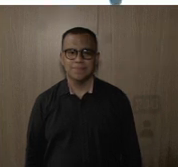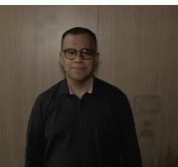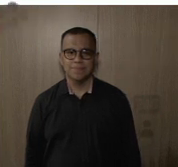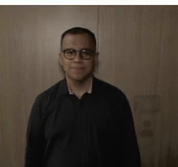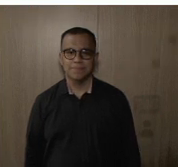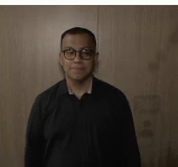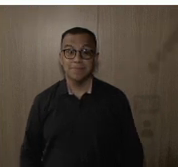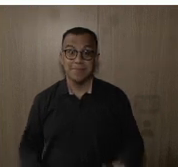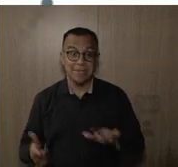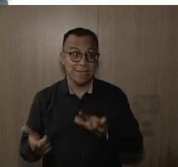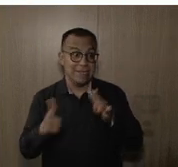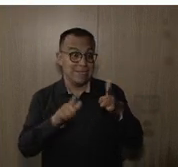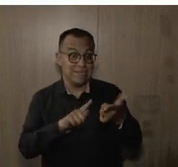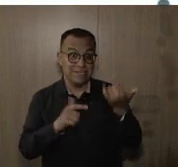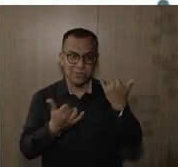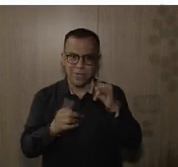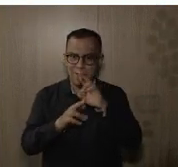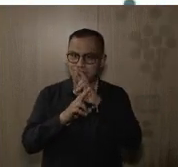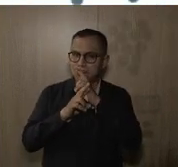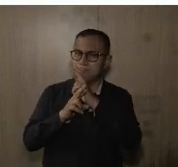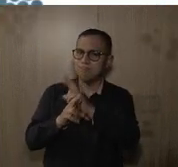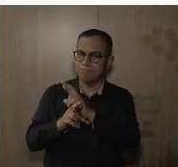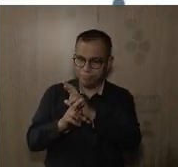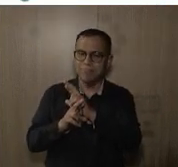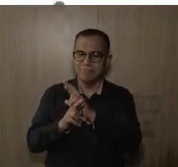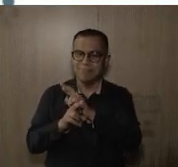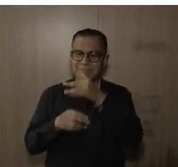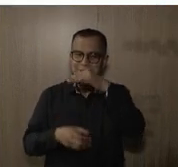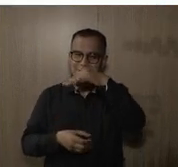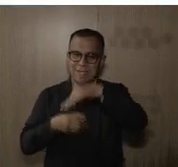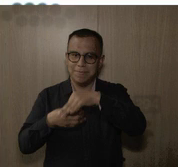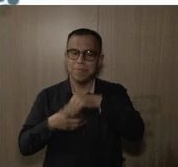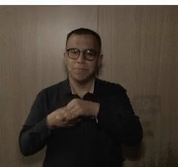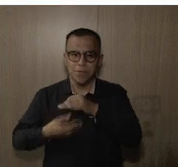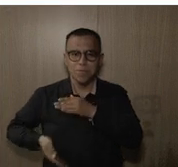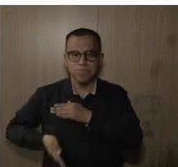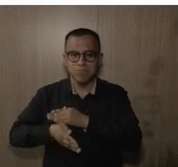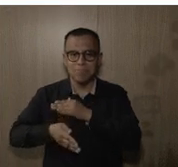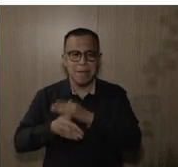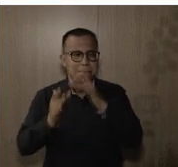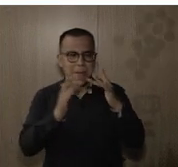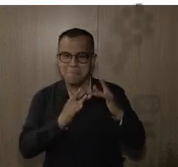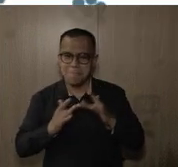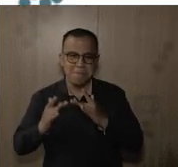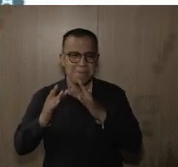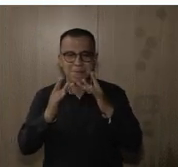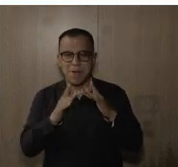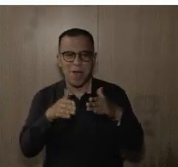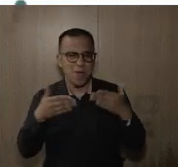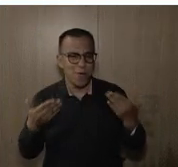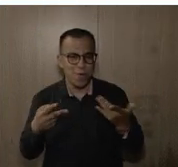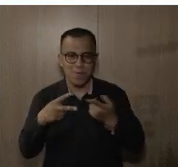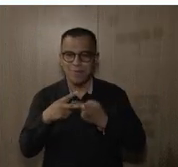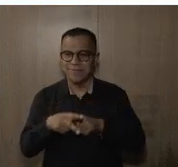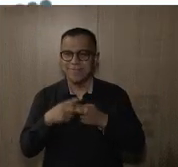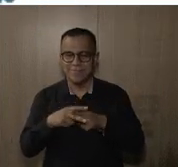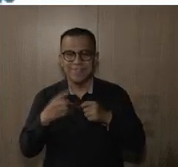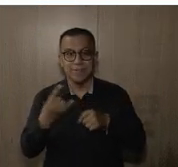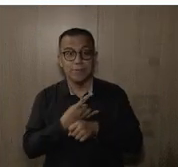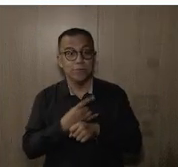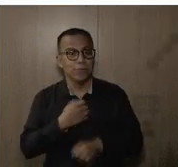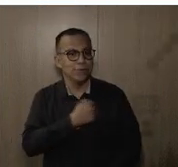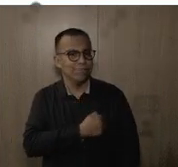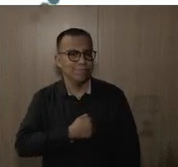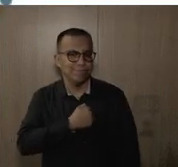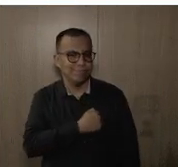Una vez hayan señalado sus respuestas, les recordamos que seguiremos interactuando a través de esta herramienta, por lo que les pedimos